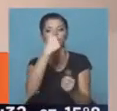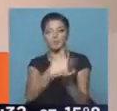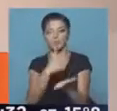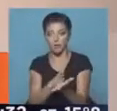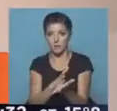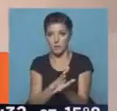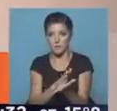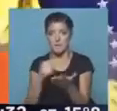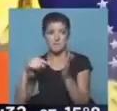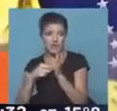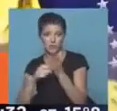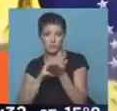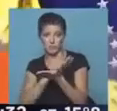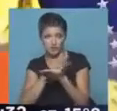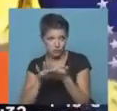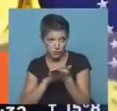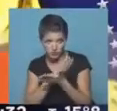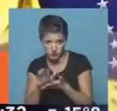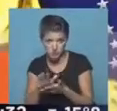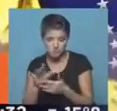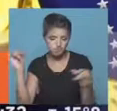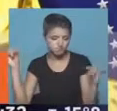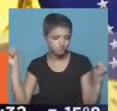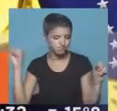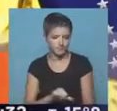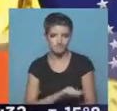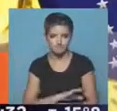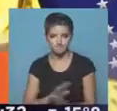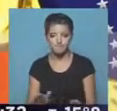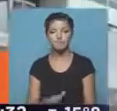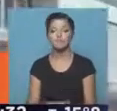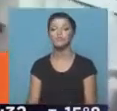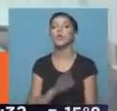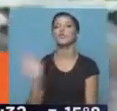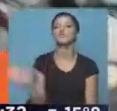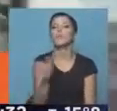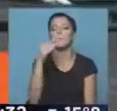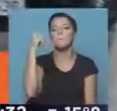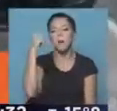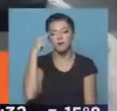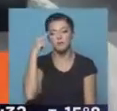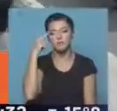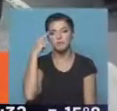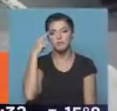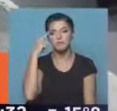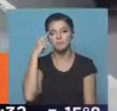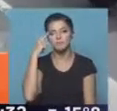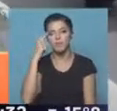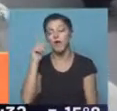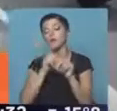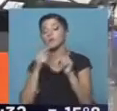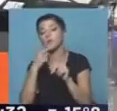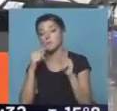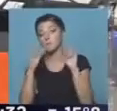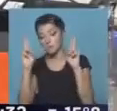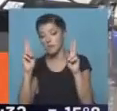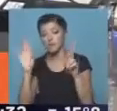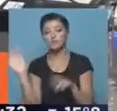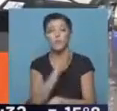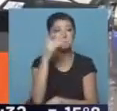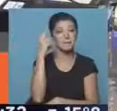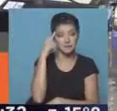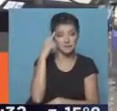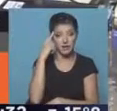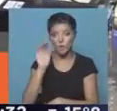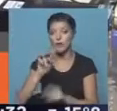capacidad para encontrar una salida o una solución. Me parece que todos están pensando, por un lado, uno diría afortunadamente, en cuáles son